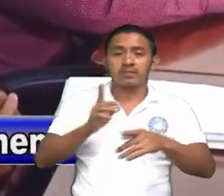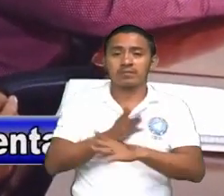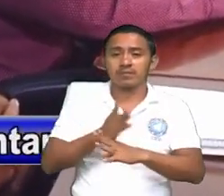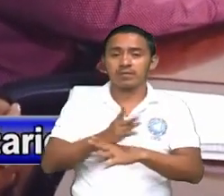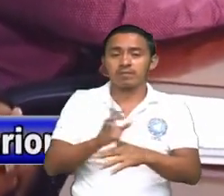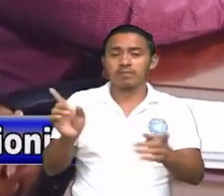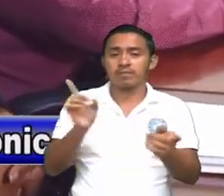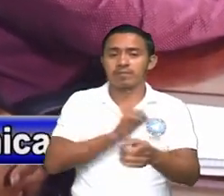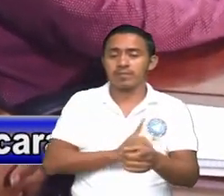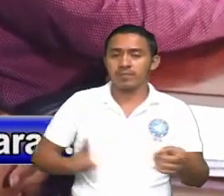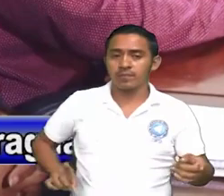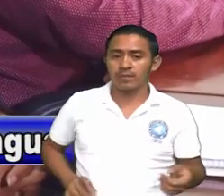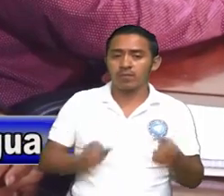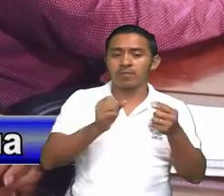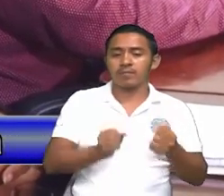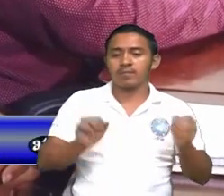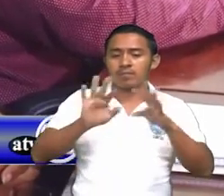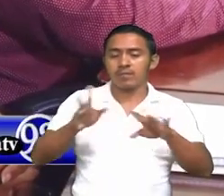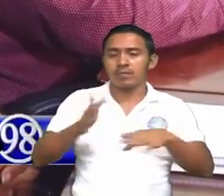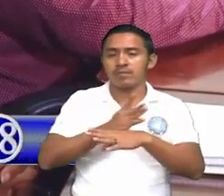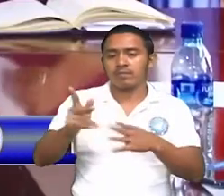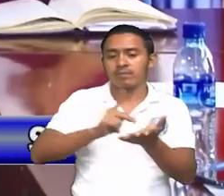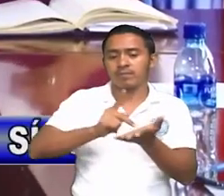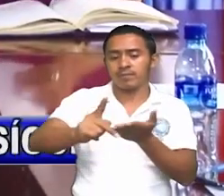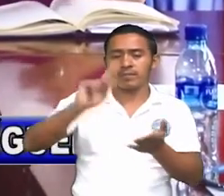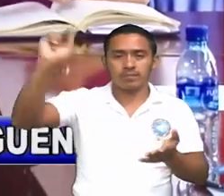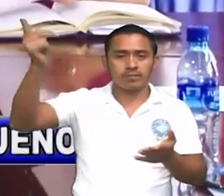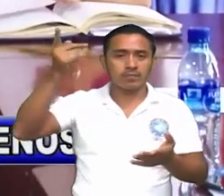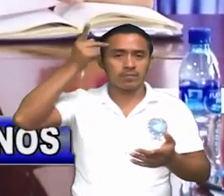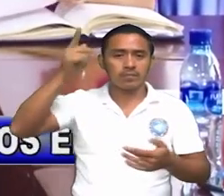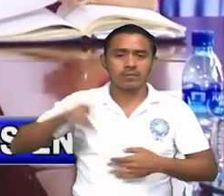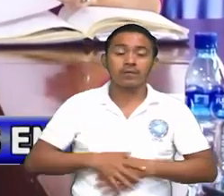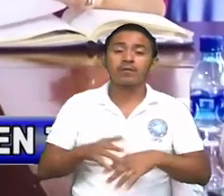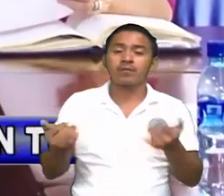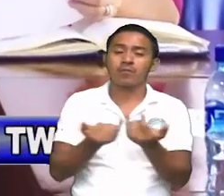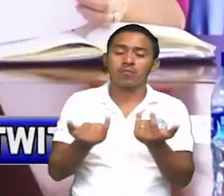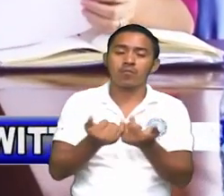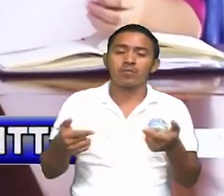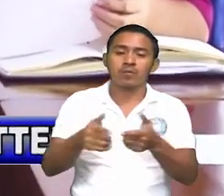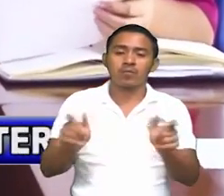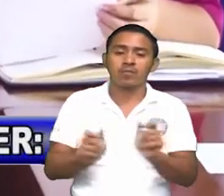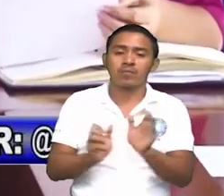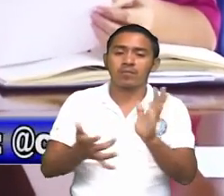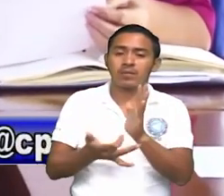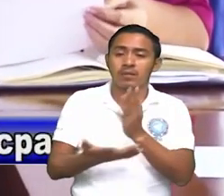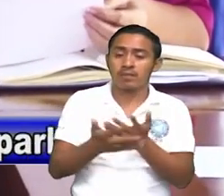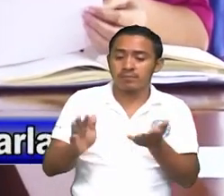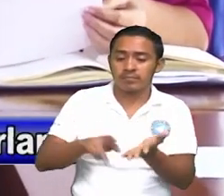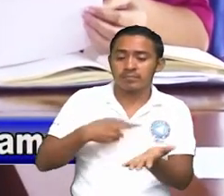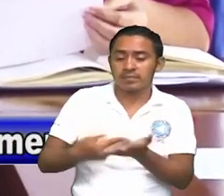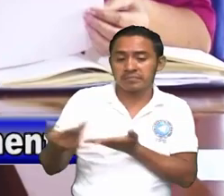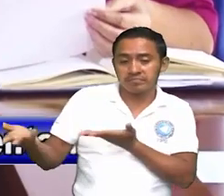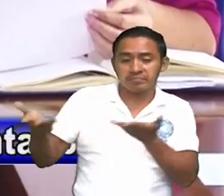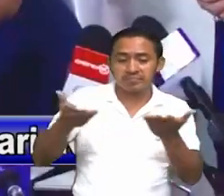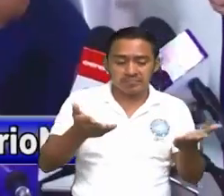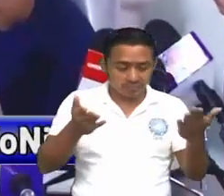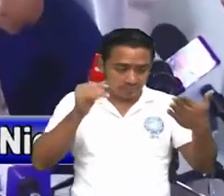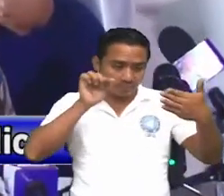y diputados del Foro de Mujeres de Partidos Políticos y al equipo técnico, a quienes entregaron un reconocimiento.